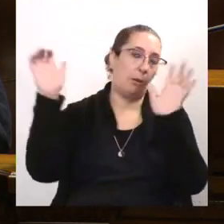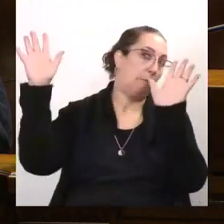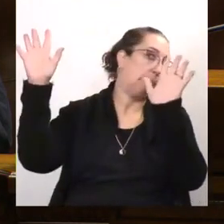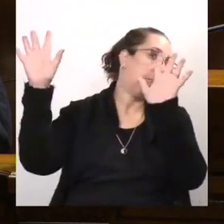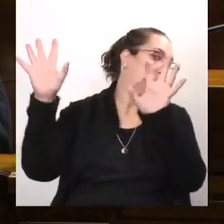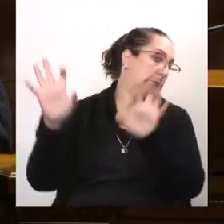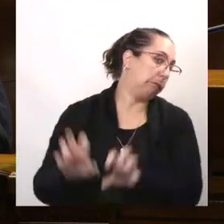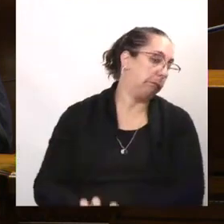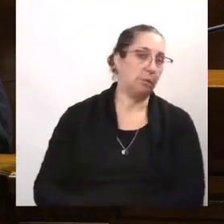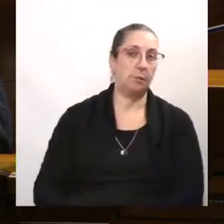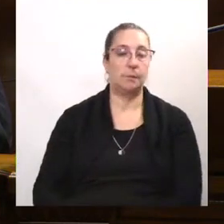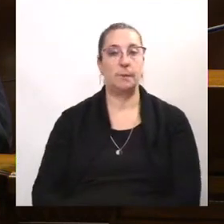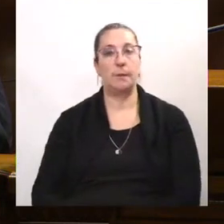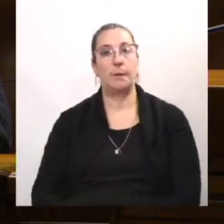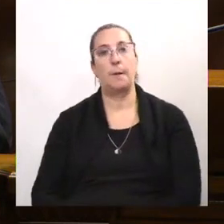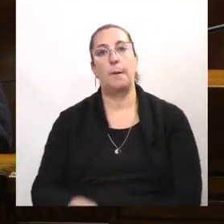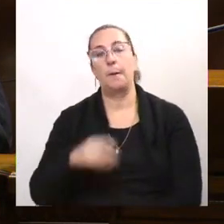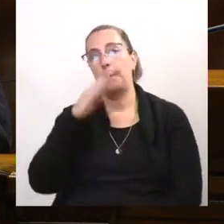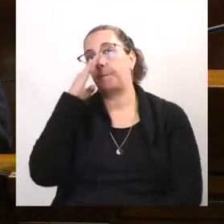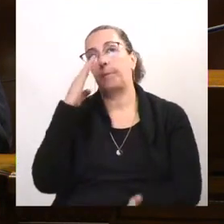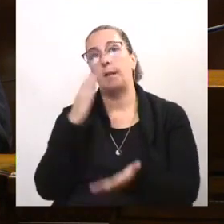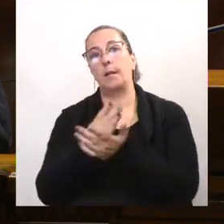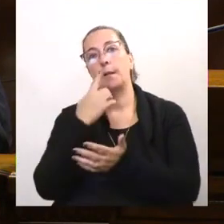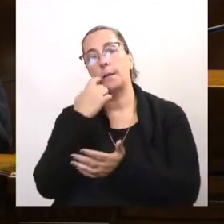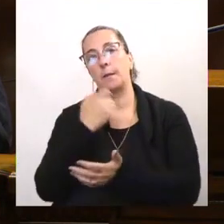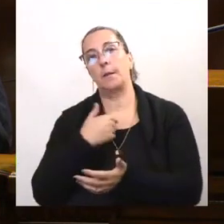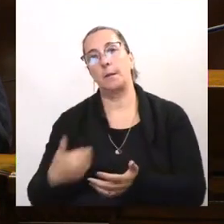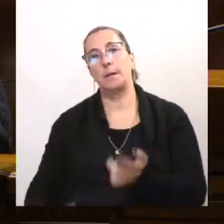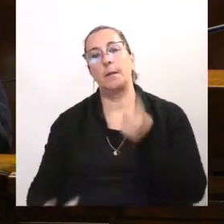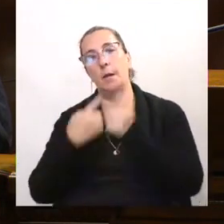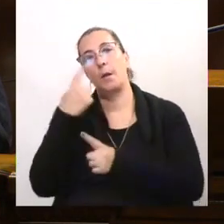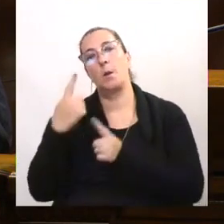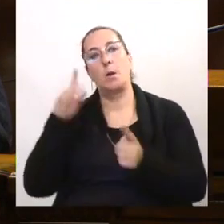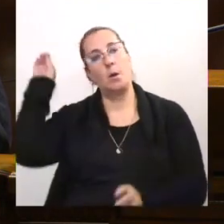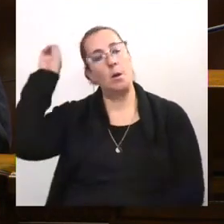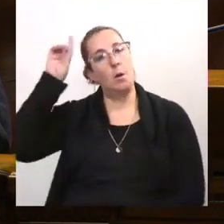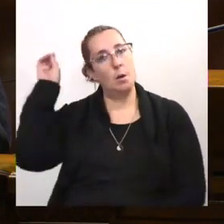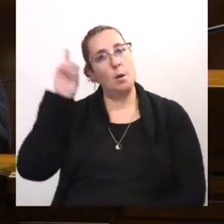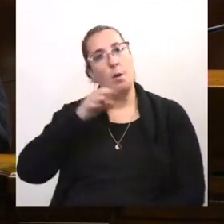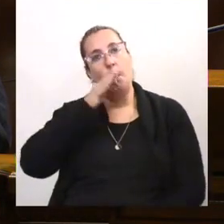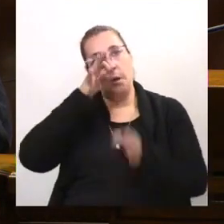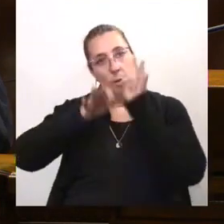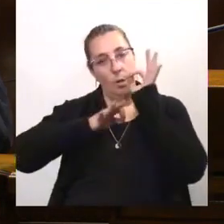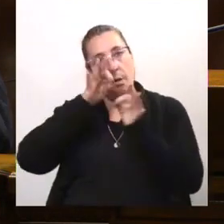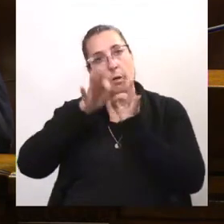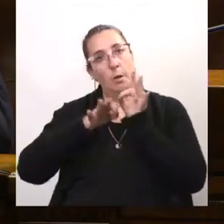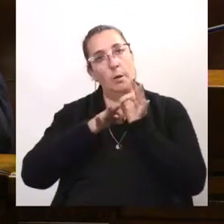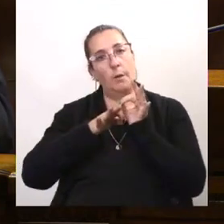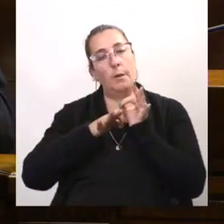Y finalmente, señor presidente, algunos diputados hicieron sugerencias.